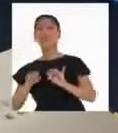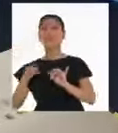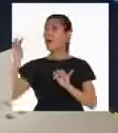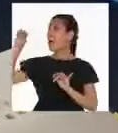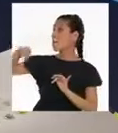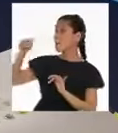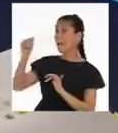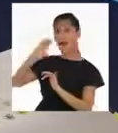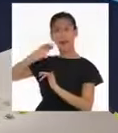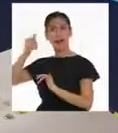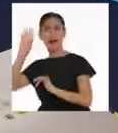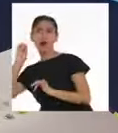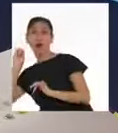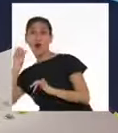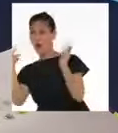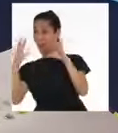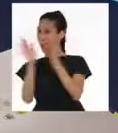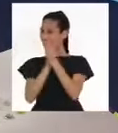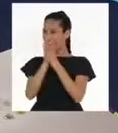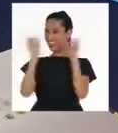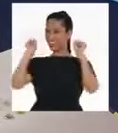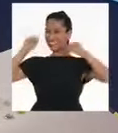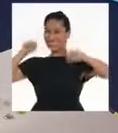¡Macabot! ¡Eso es!